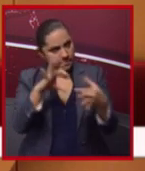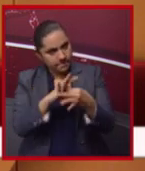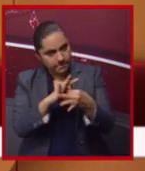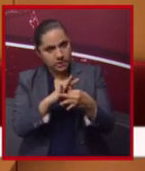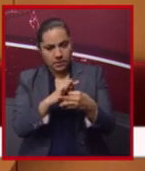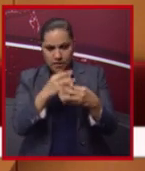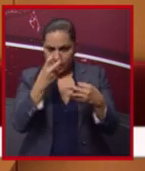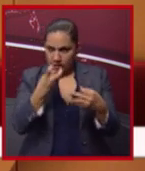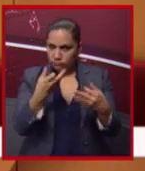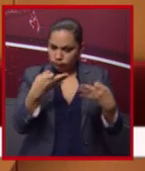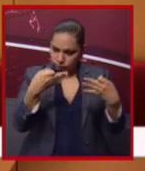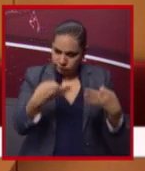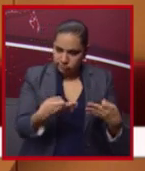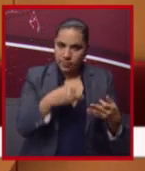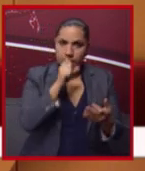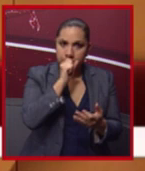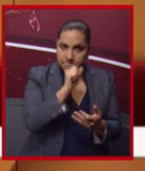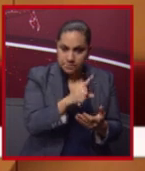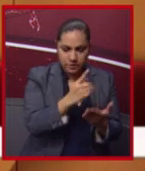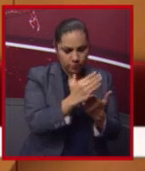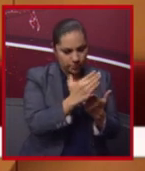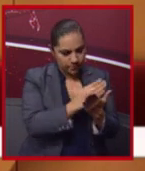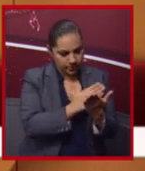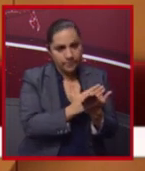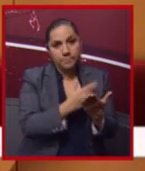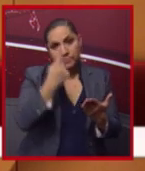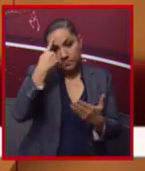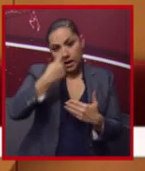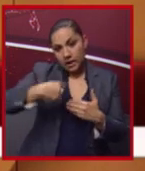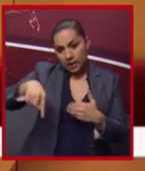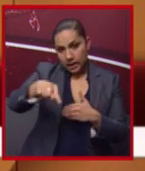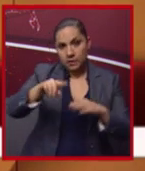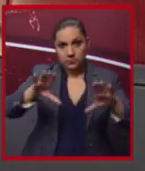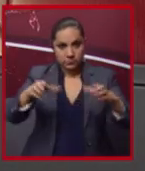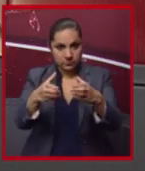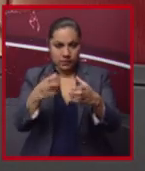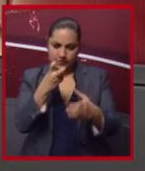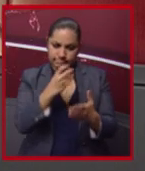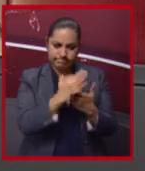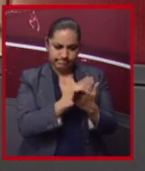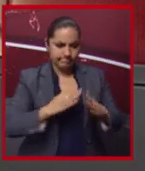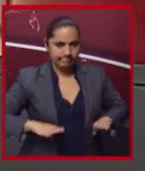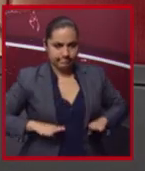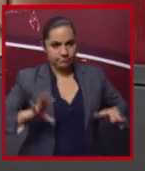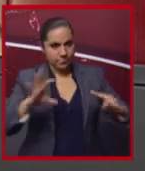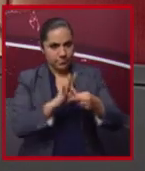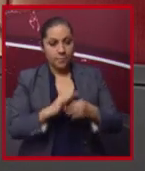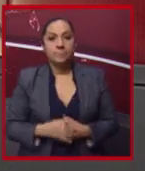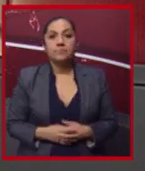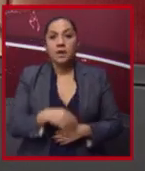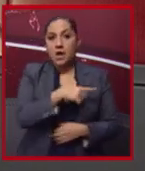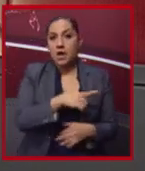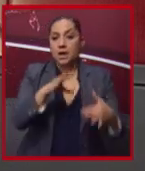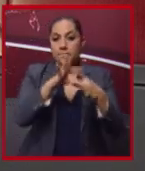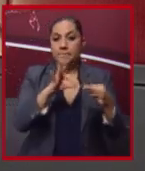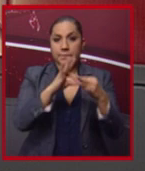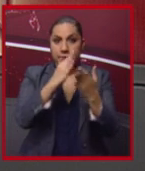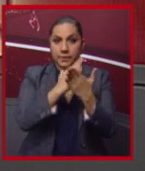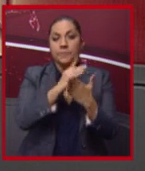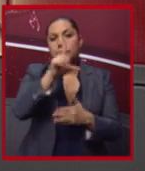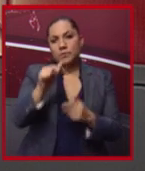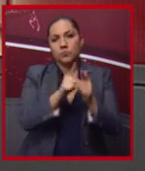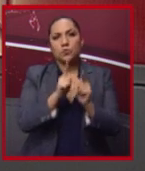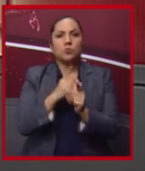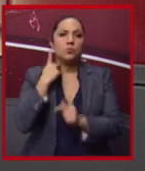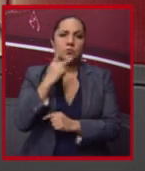en la disposición de atenderla. Luego de la fundamentación, los grupos parlamentarios Morena, Partido